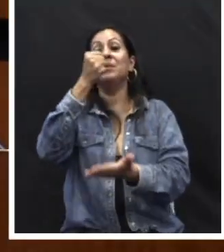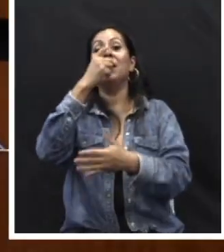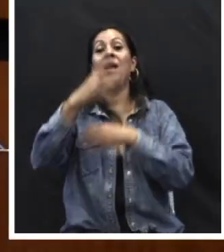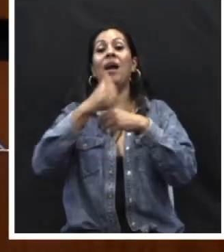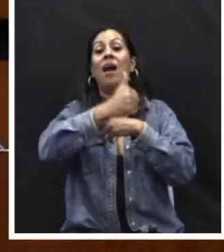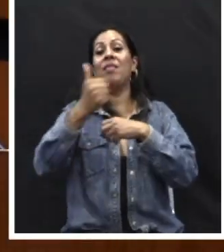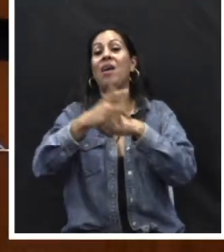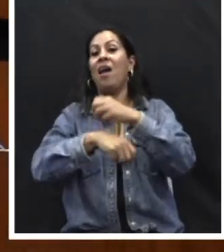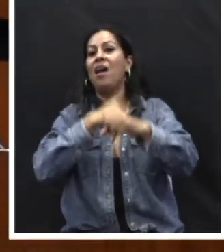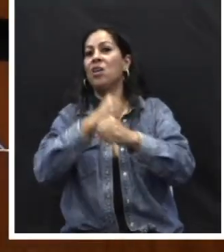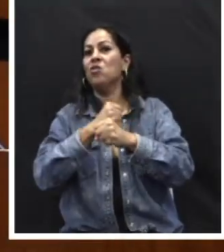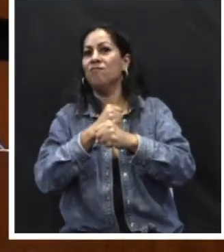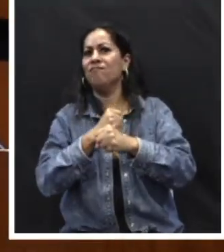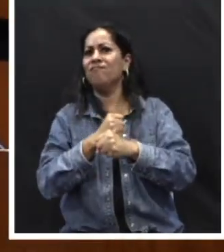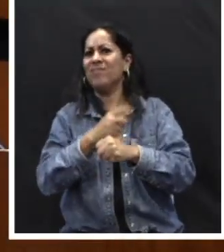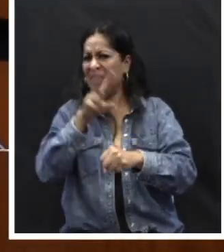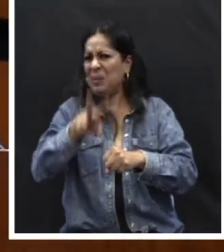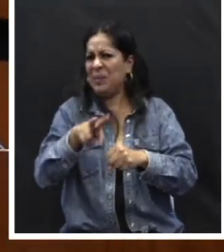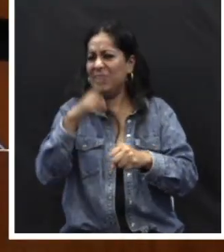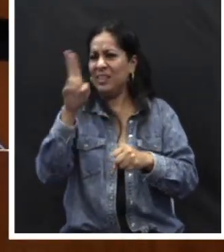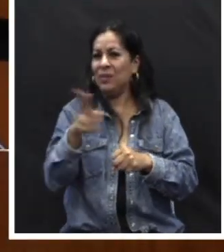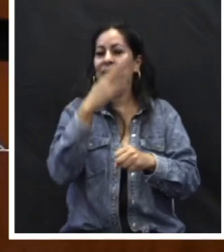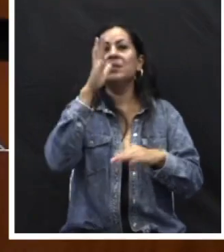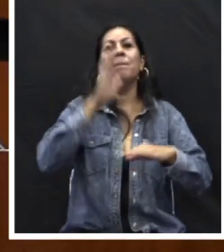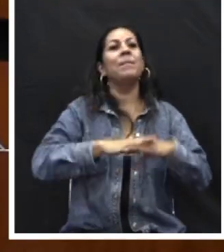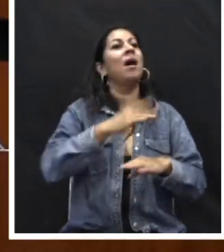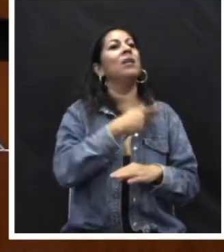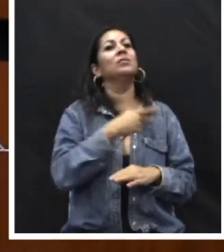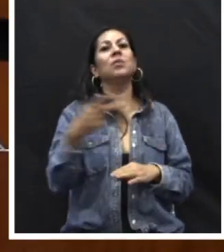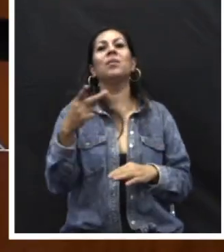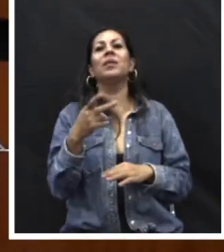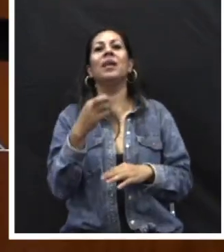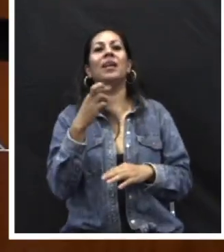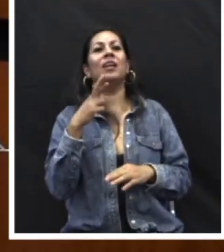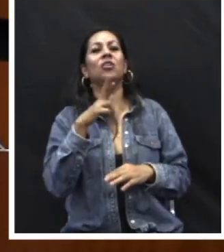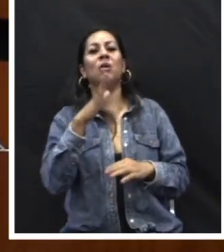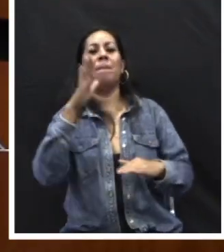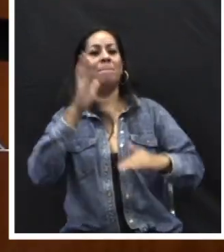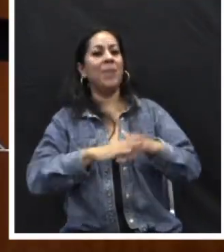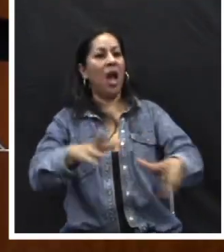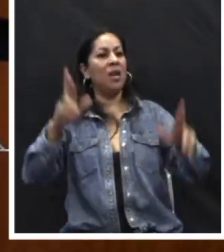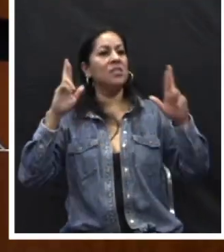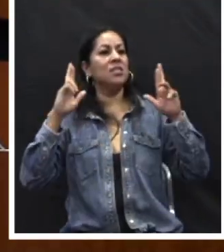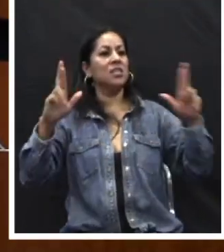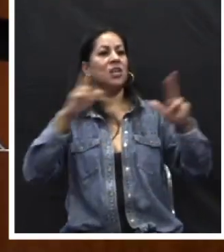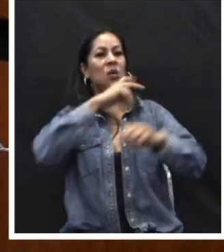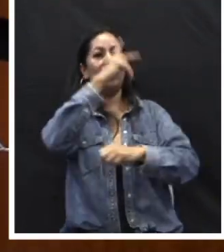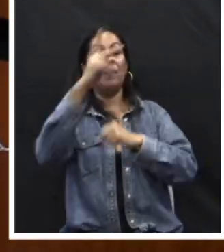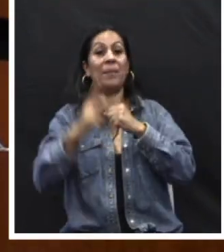anual? ¿En serio la universidad más pobre tiene al rector más rico del país?